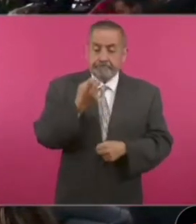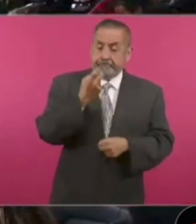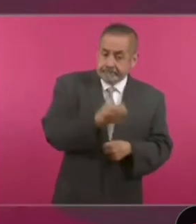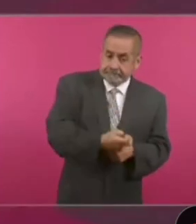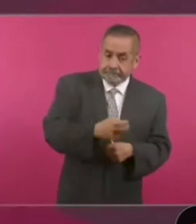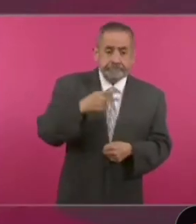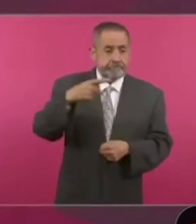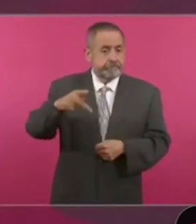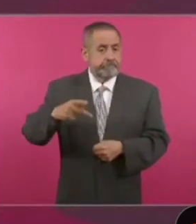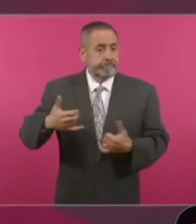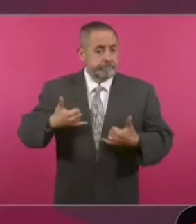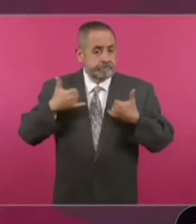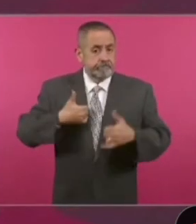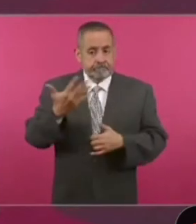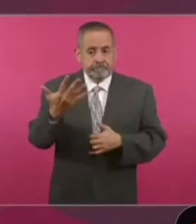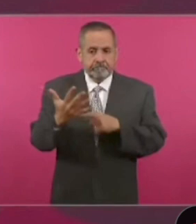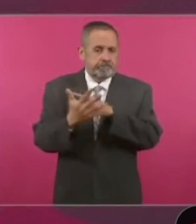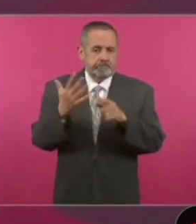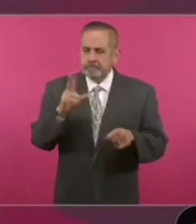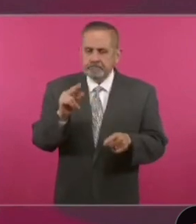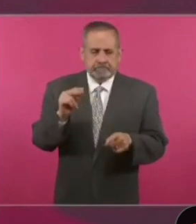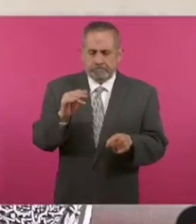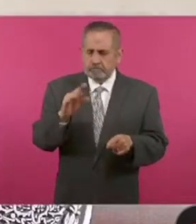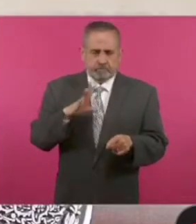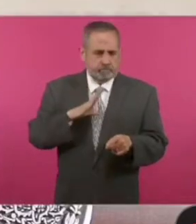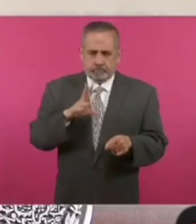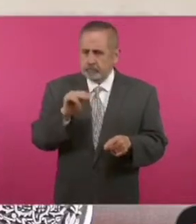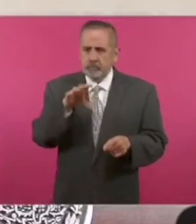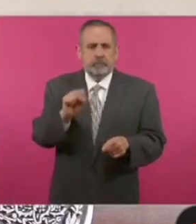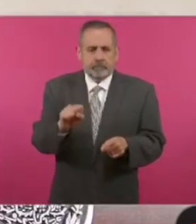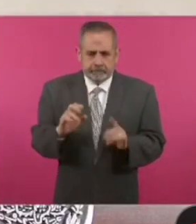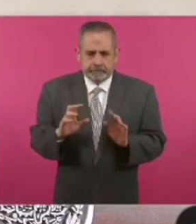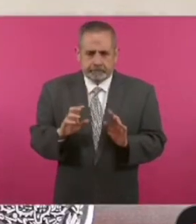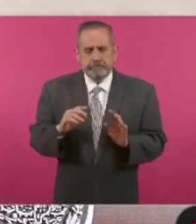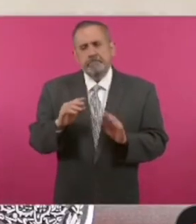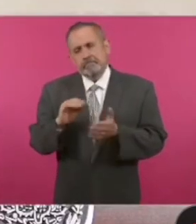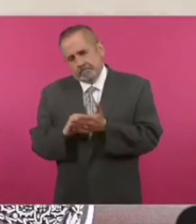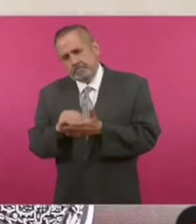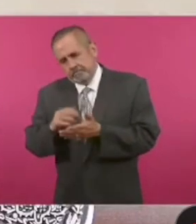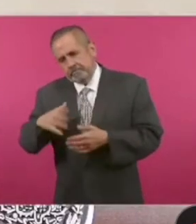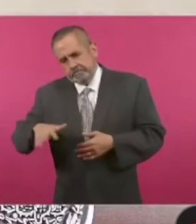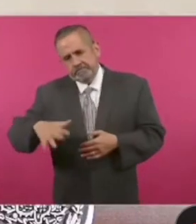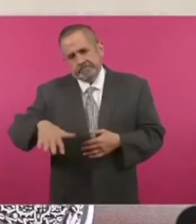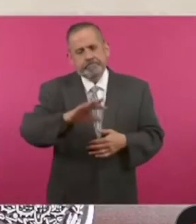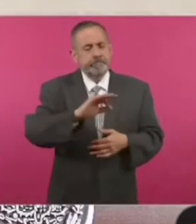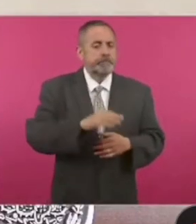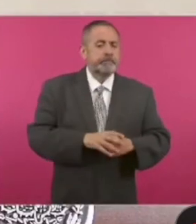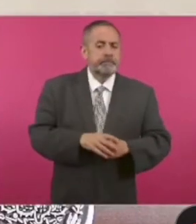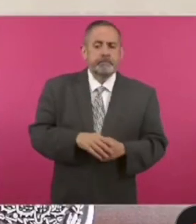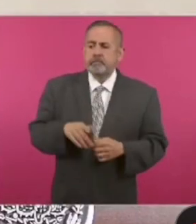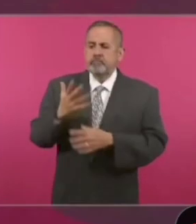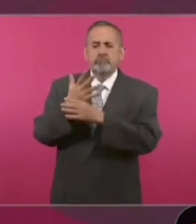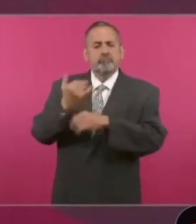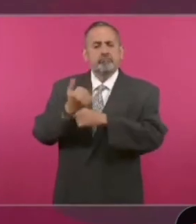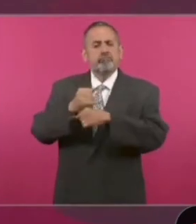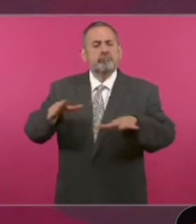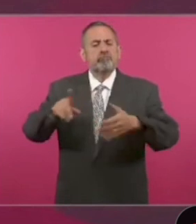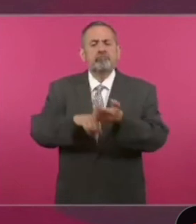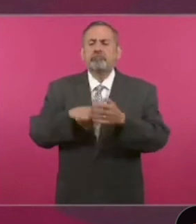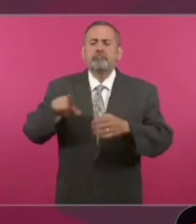son los jóvenes. Eso es lo que tenemos hasta ahora. Y ya lo informó incluso el